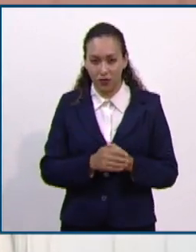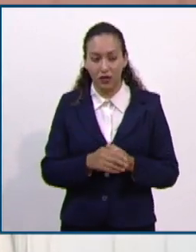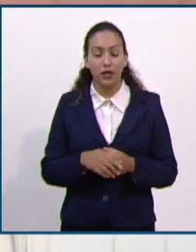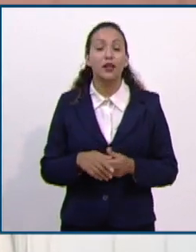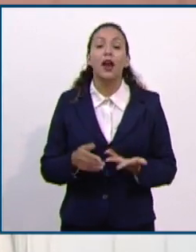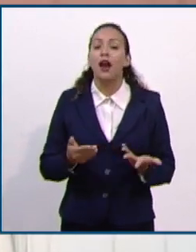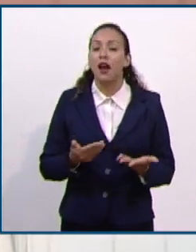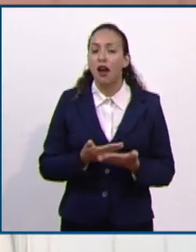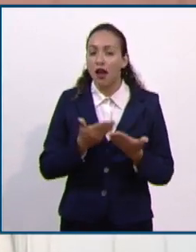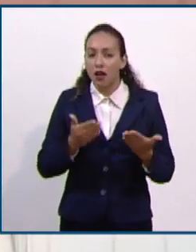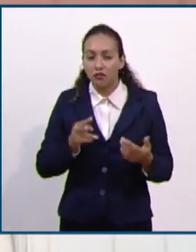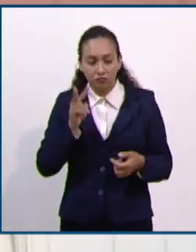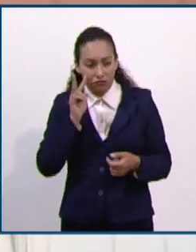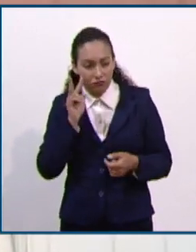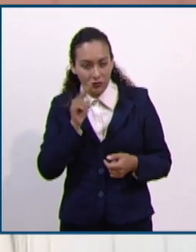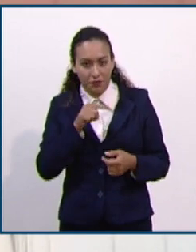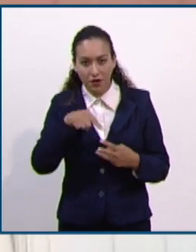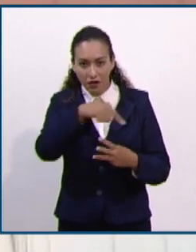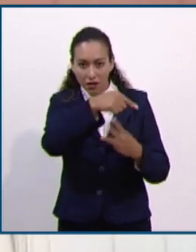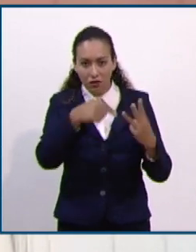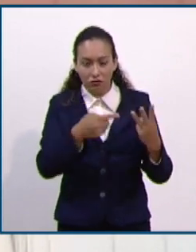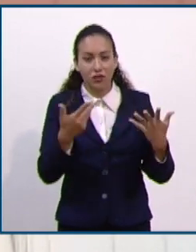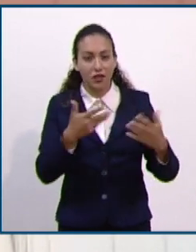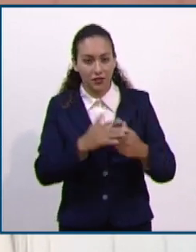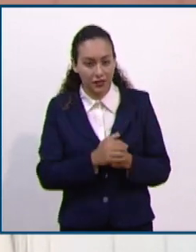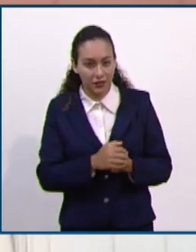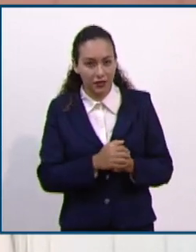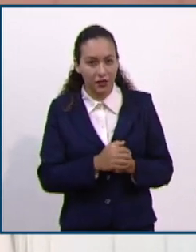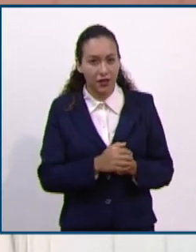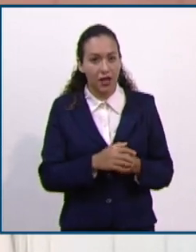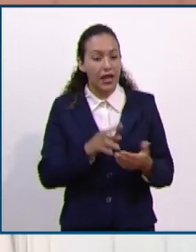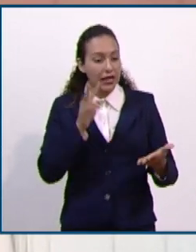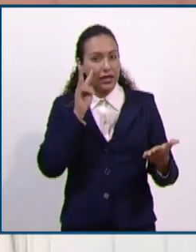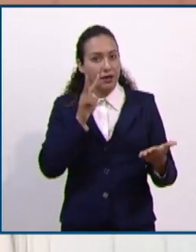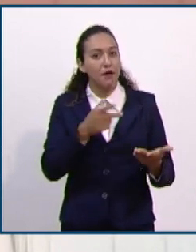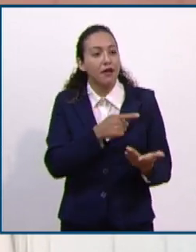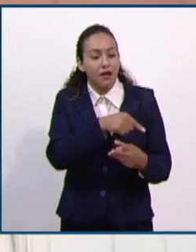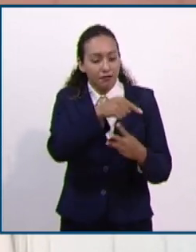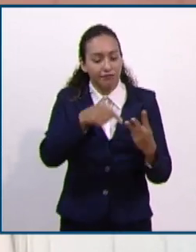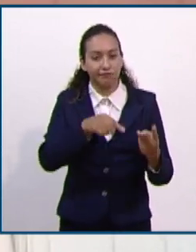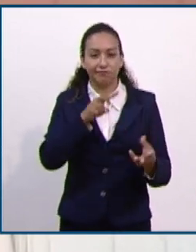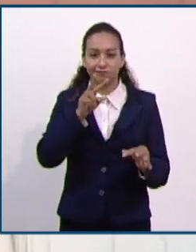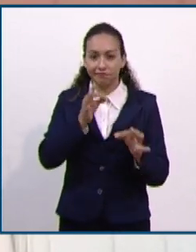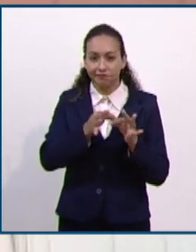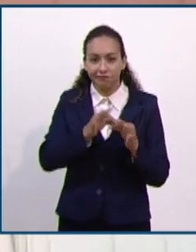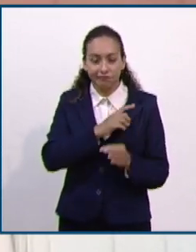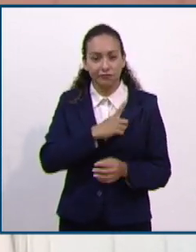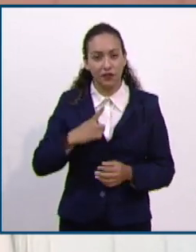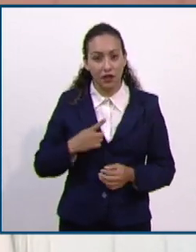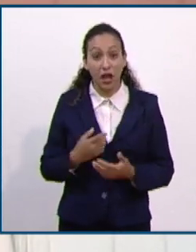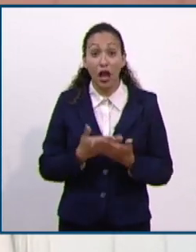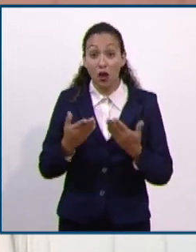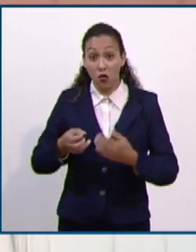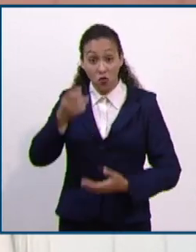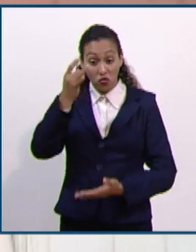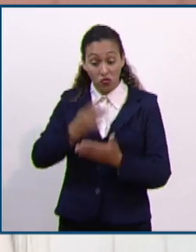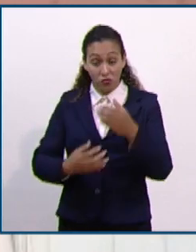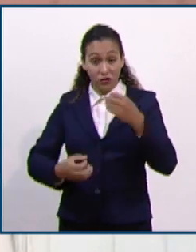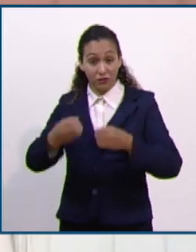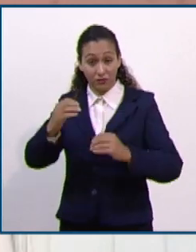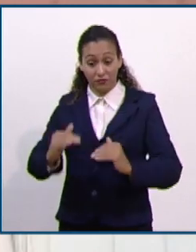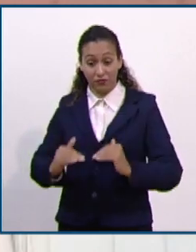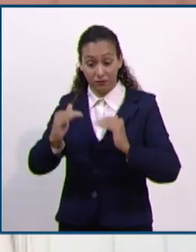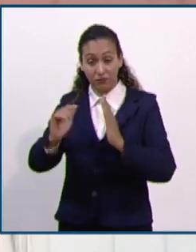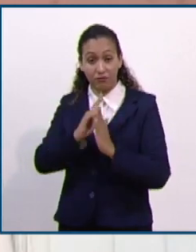concreto algún precepto que abiertamente confronte a la Carta Fundamental. solo la Suprema Corte de Justicia de